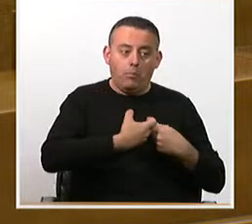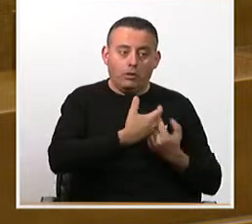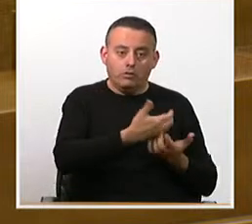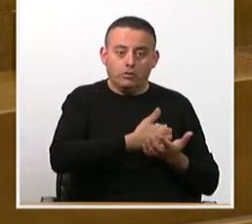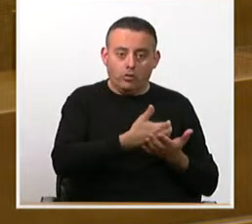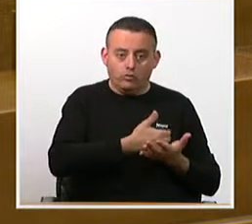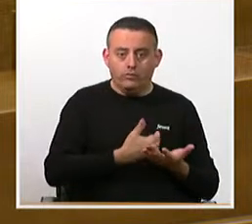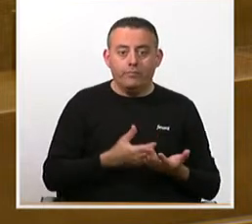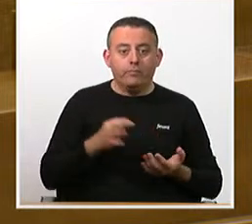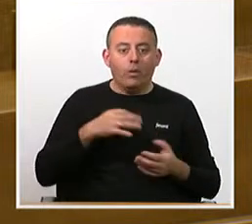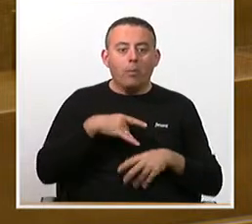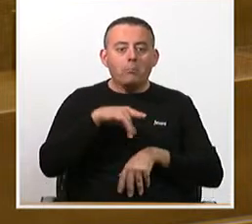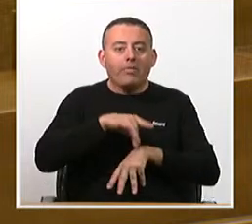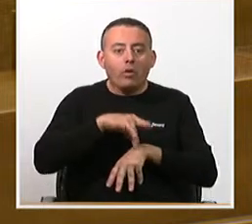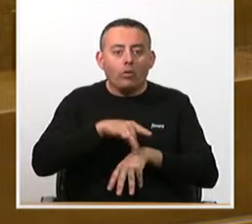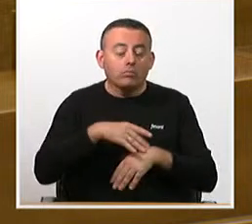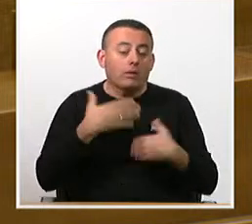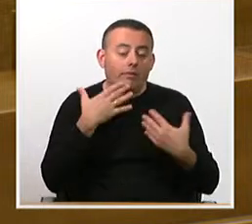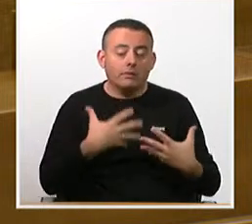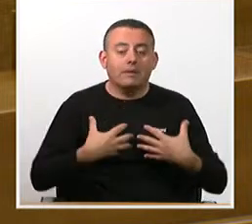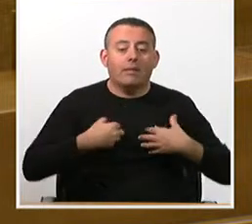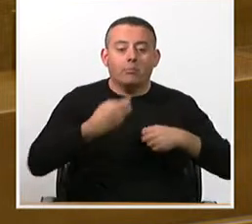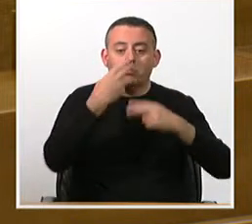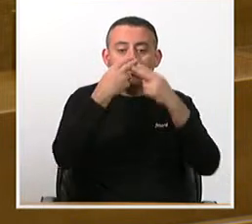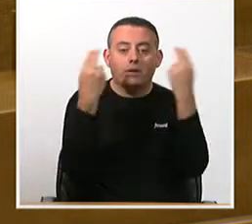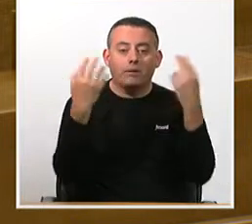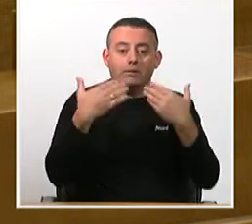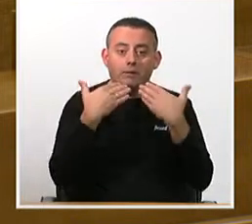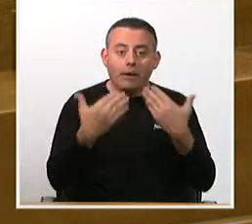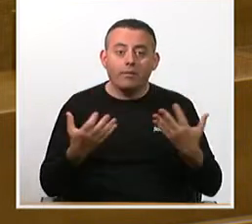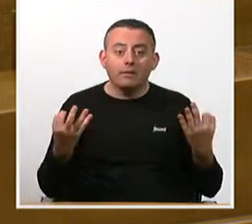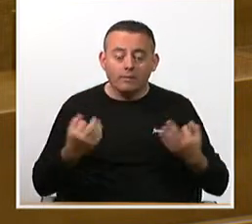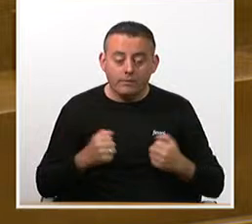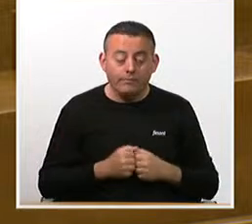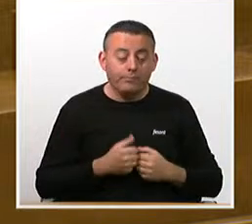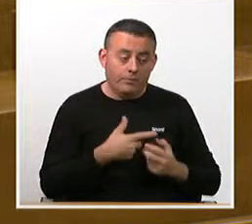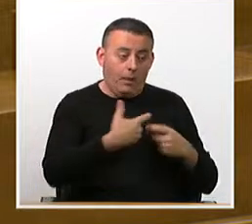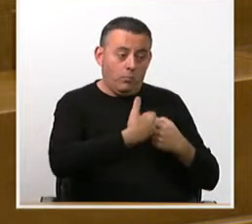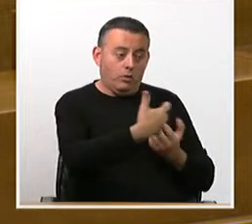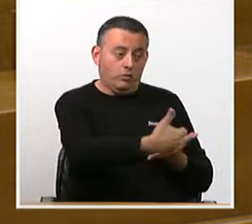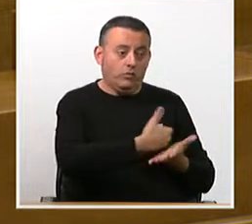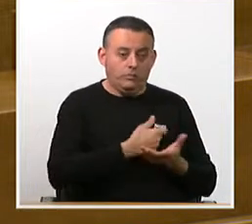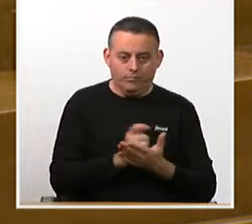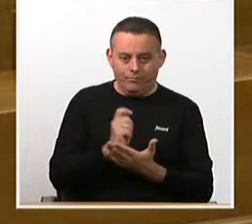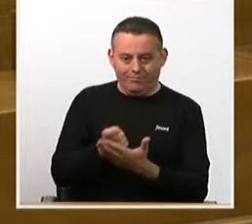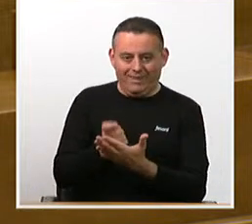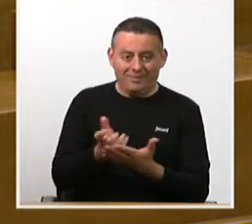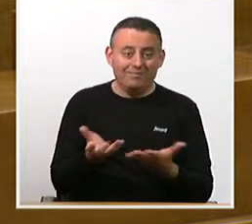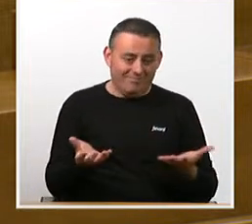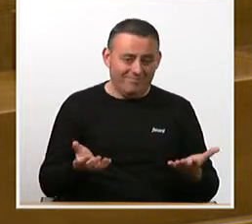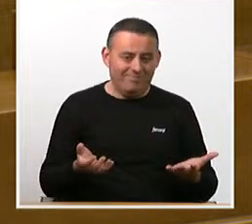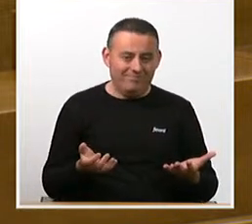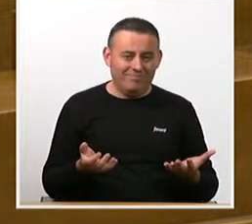pública que está en moment que